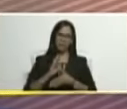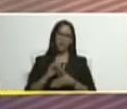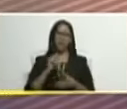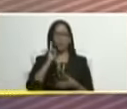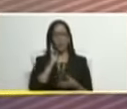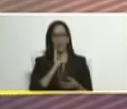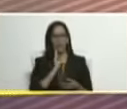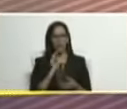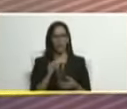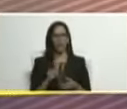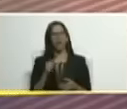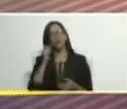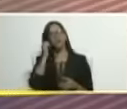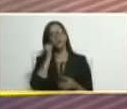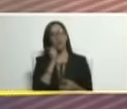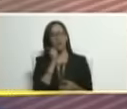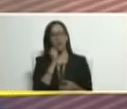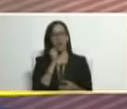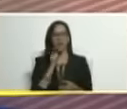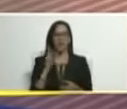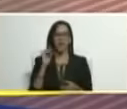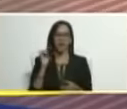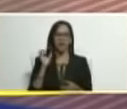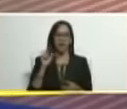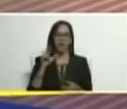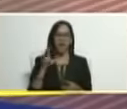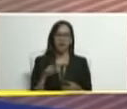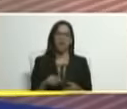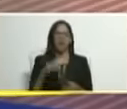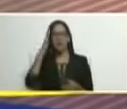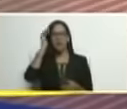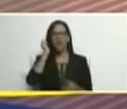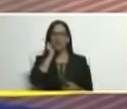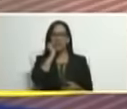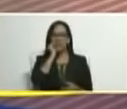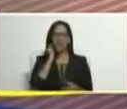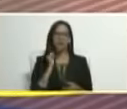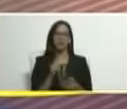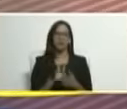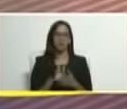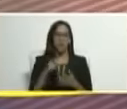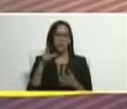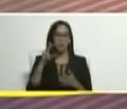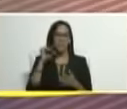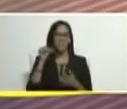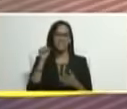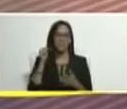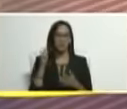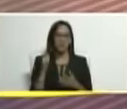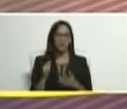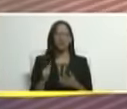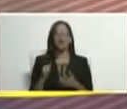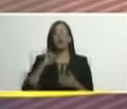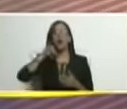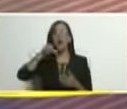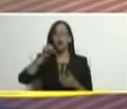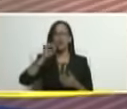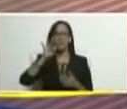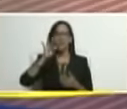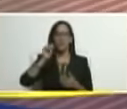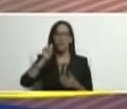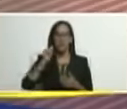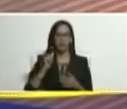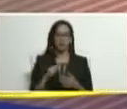Bolívar, Sucre, Rafael Urdaneta, Francisco de Miranda, Luisa Cáceres Arismendi, Josefa Joaquina